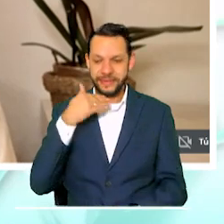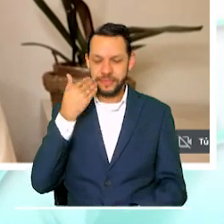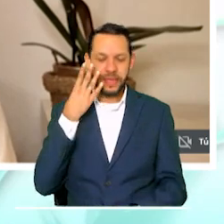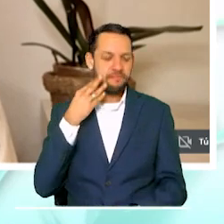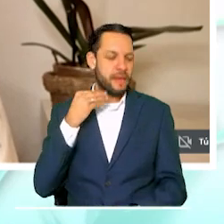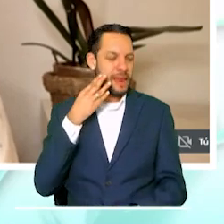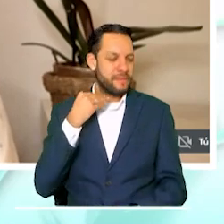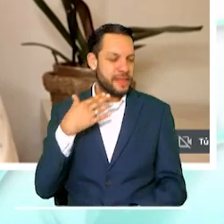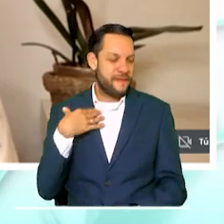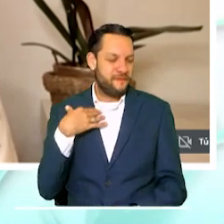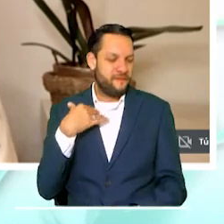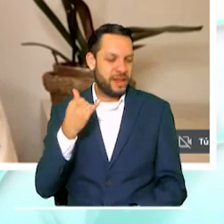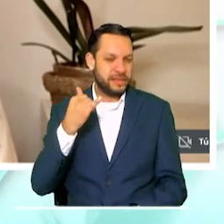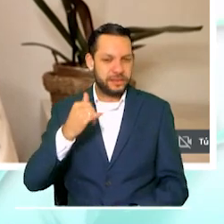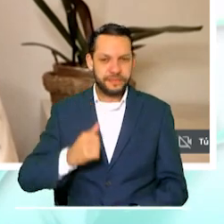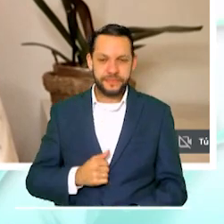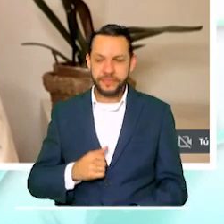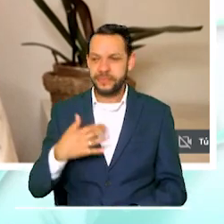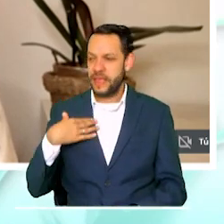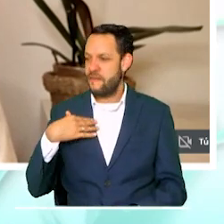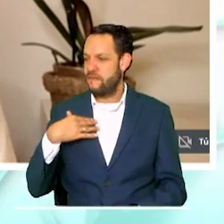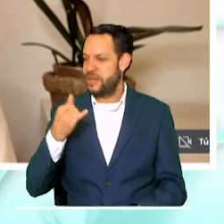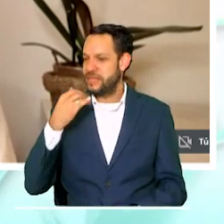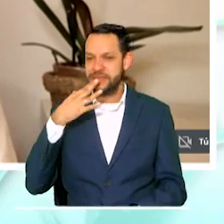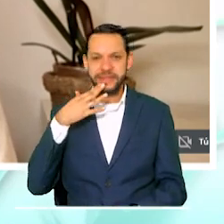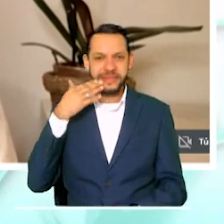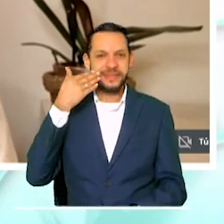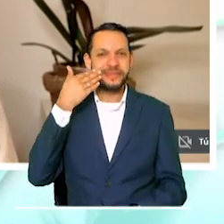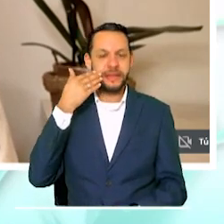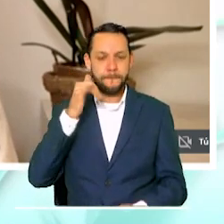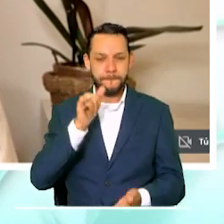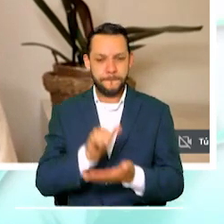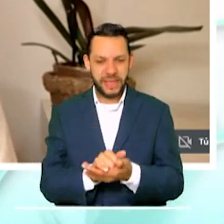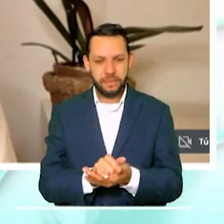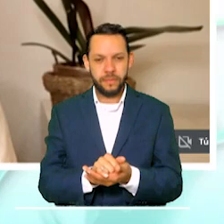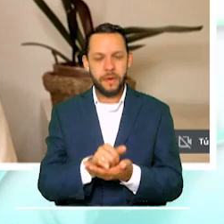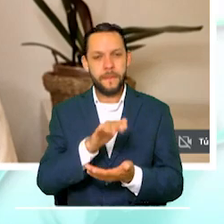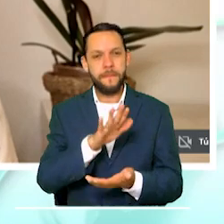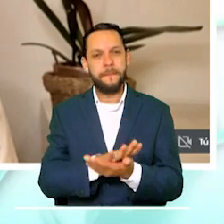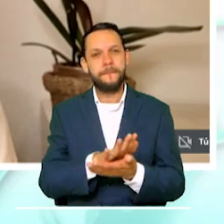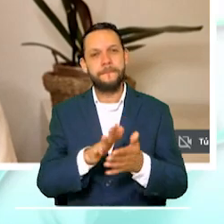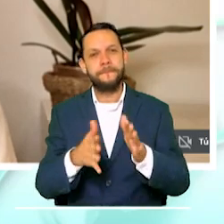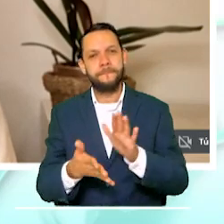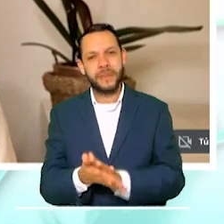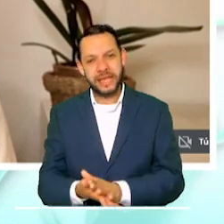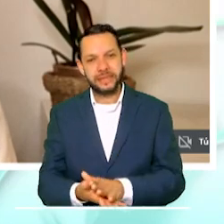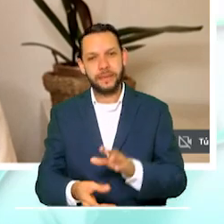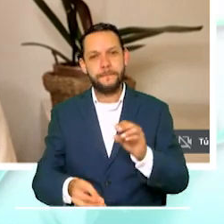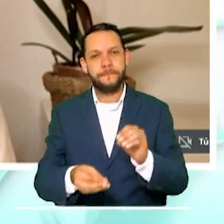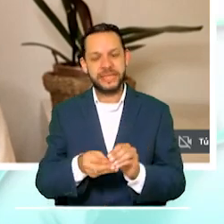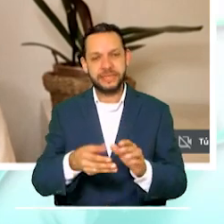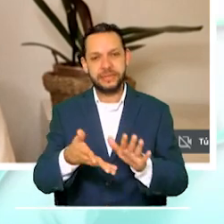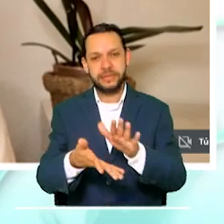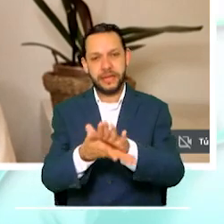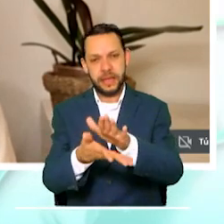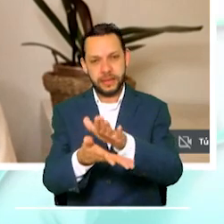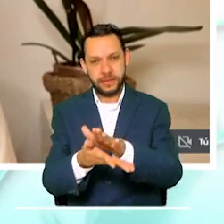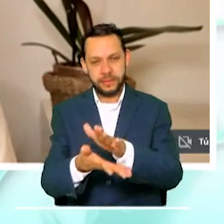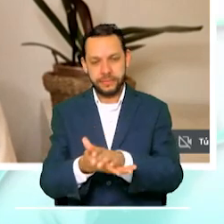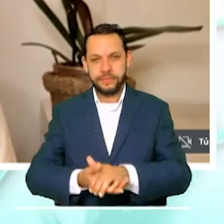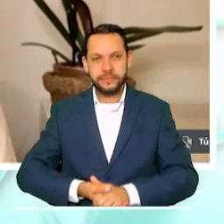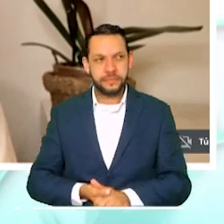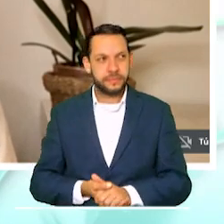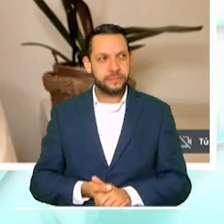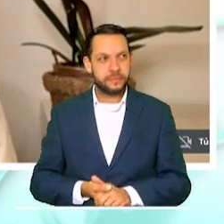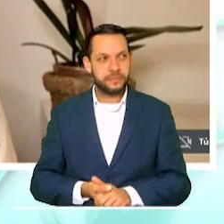Experimenten generar una sonrisa que les traiga paz, tranquilidad, confianza. Y con